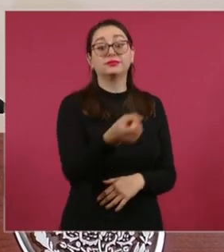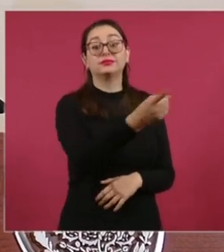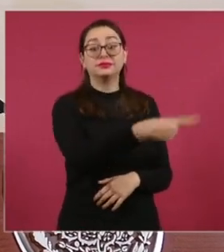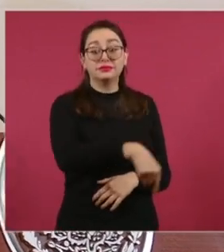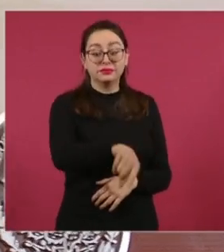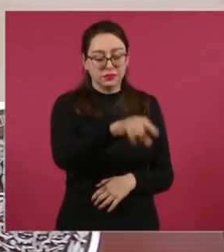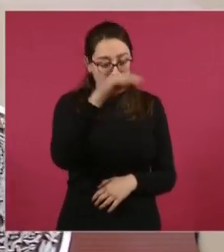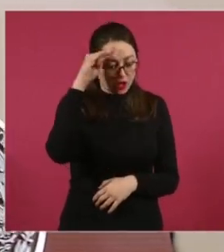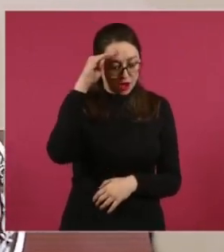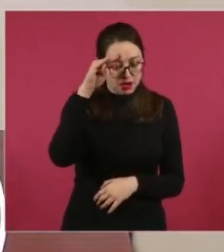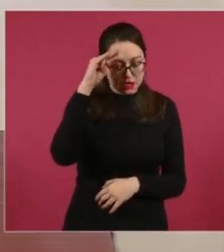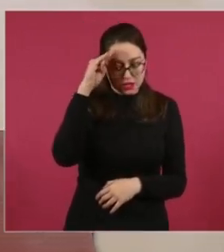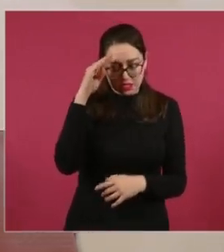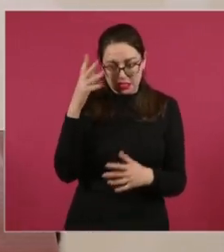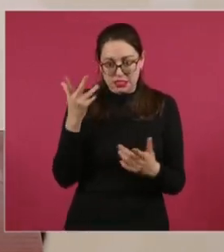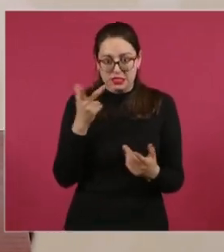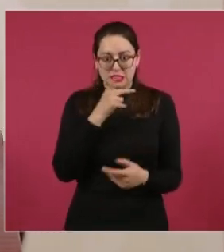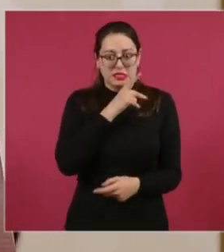va a utilizar esto